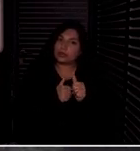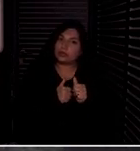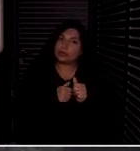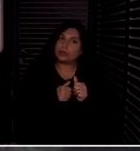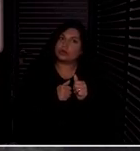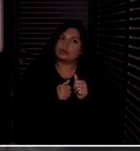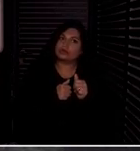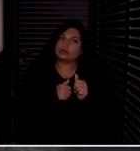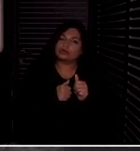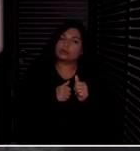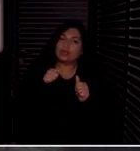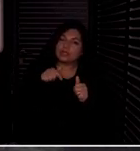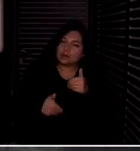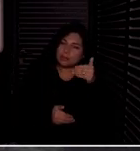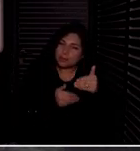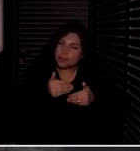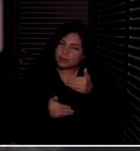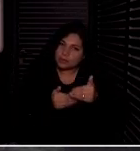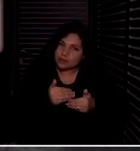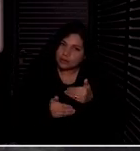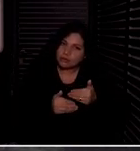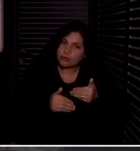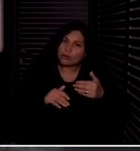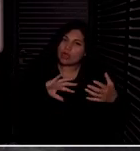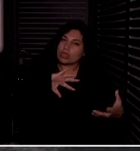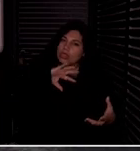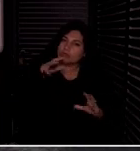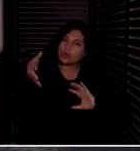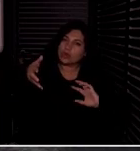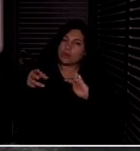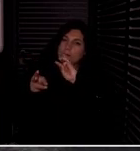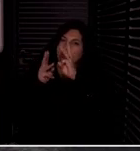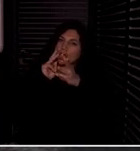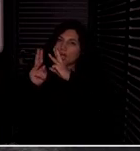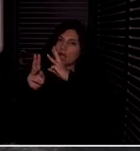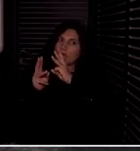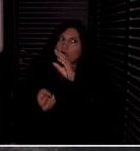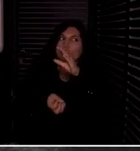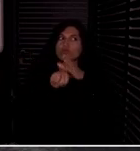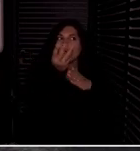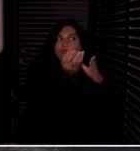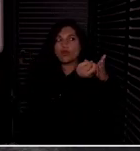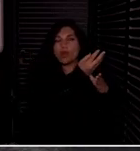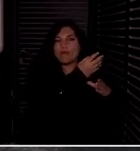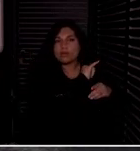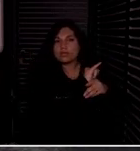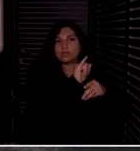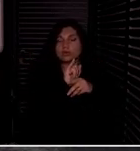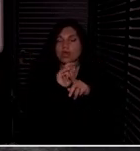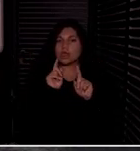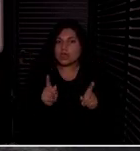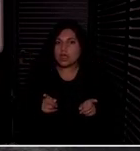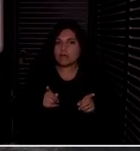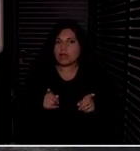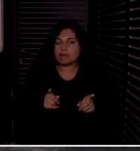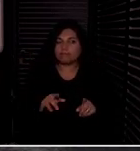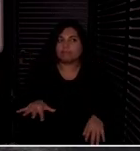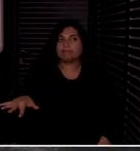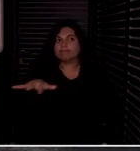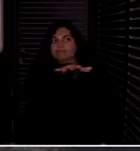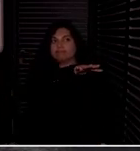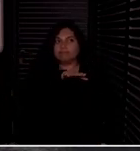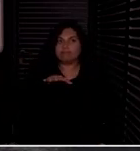caos, de este proceso de desorden del mercado y de los nuevos operadores en términos de ecosistemas, en el que, por tanto,